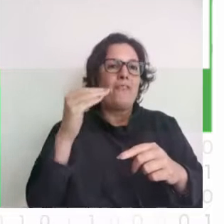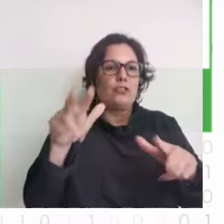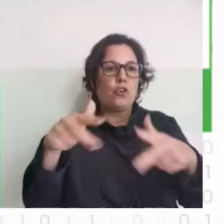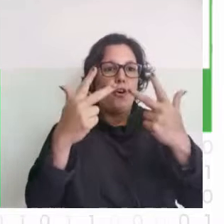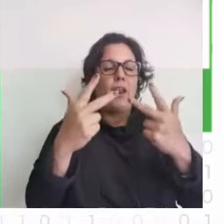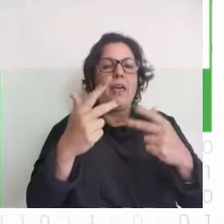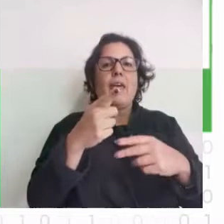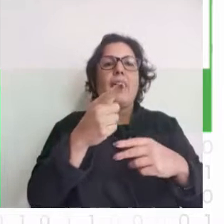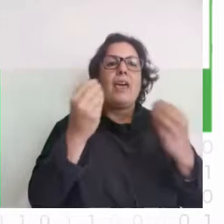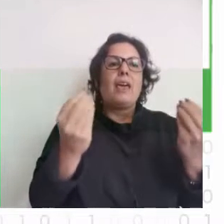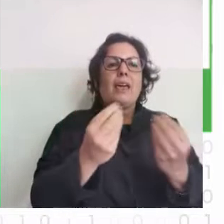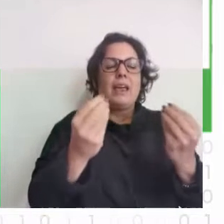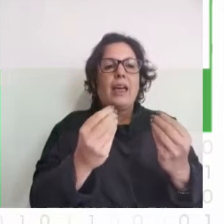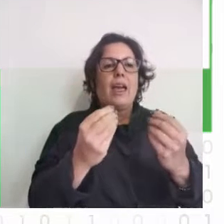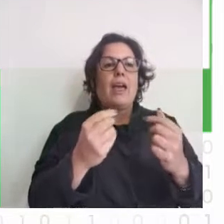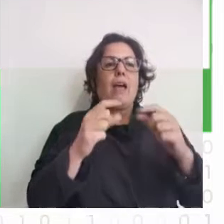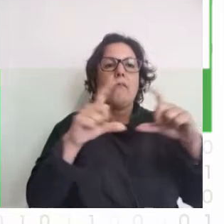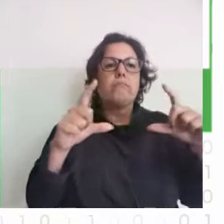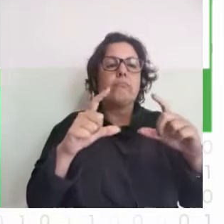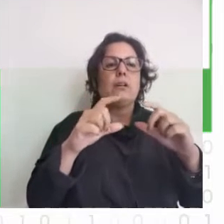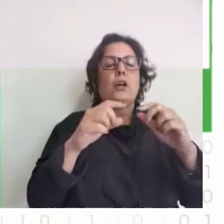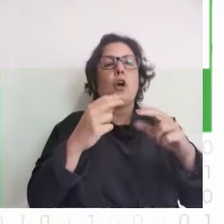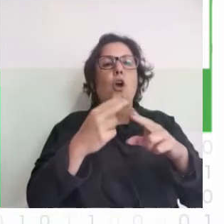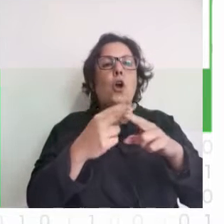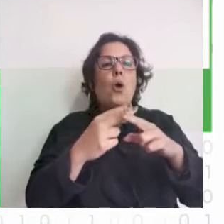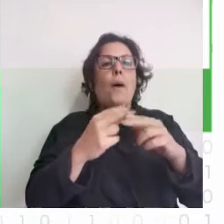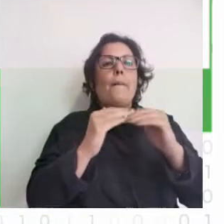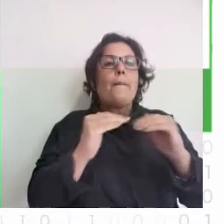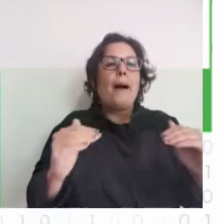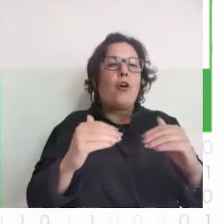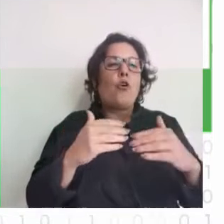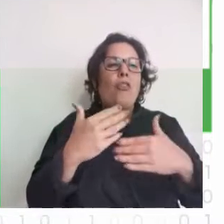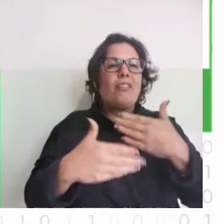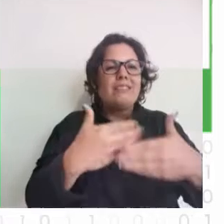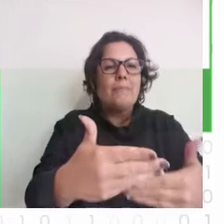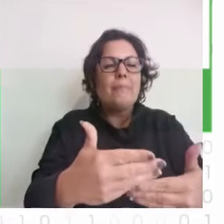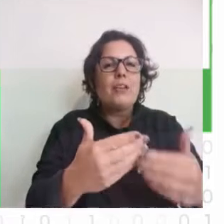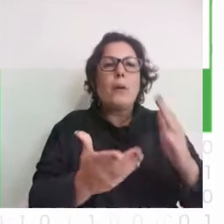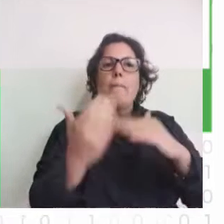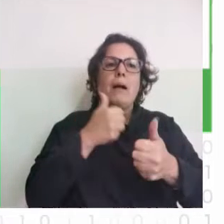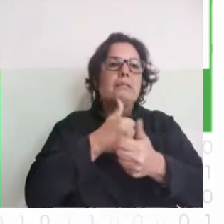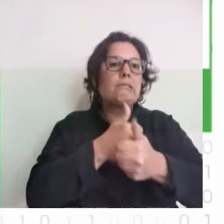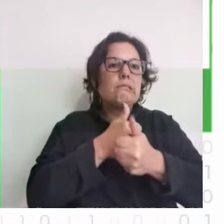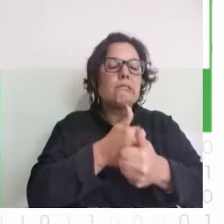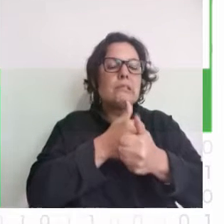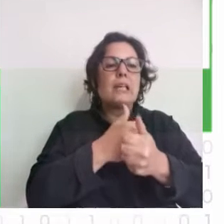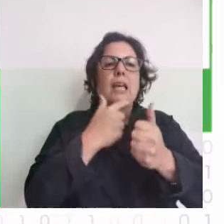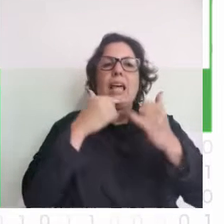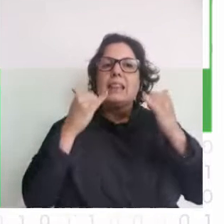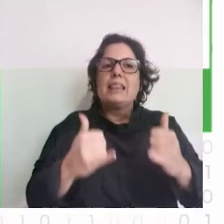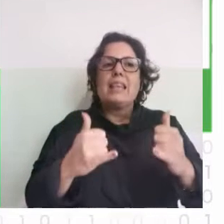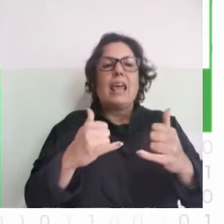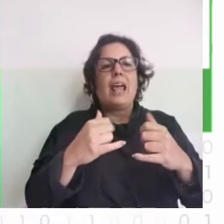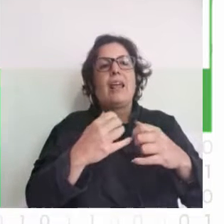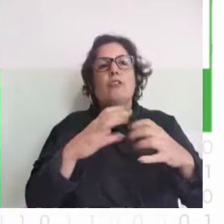bueno, los etiquetamos como prácticas en bajo desempeño, donde requieren mayor acompañamiento, tienen prácticas que aún no